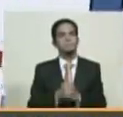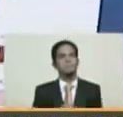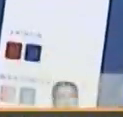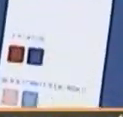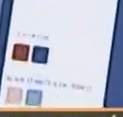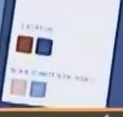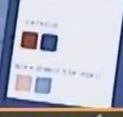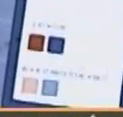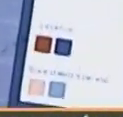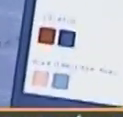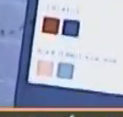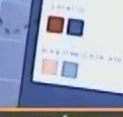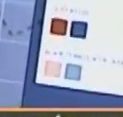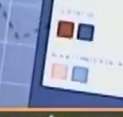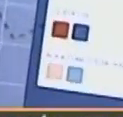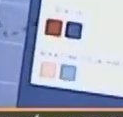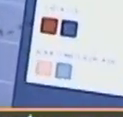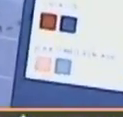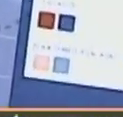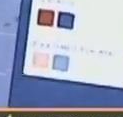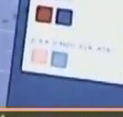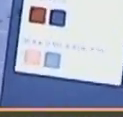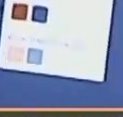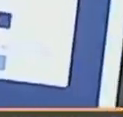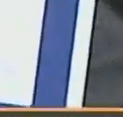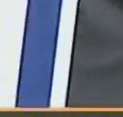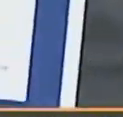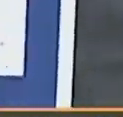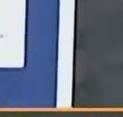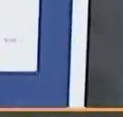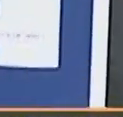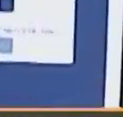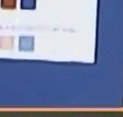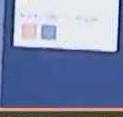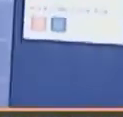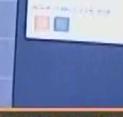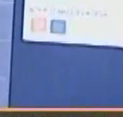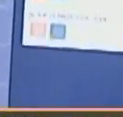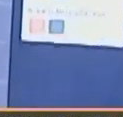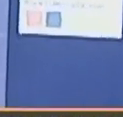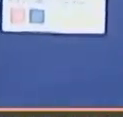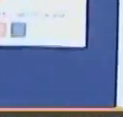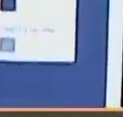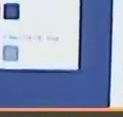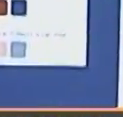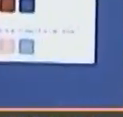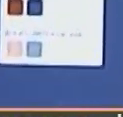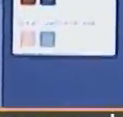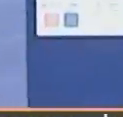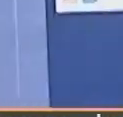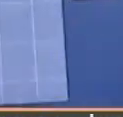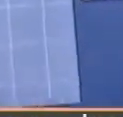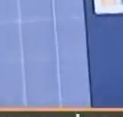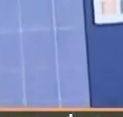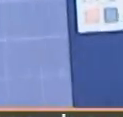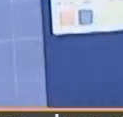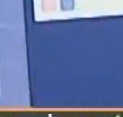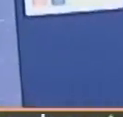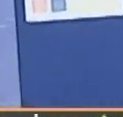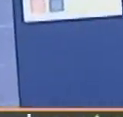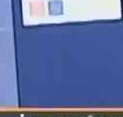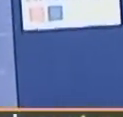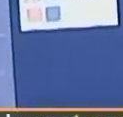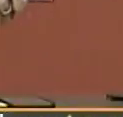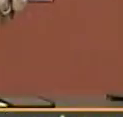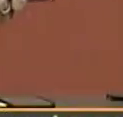los que se quedan en el extranjero. Y luego, bueno, Venezuela es un país receptor. En la franja roja muy pequeño,